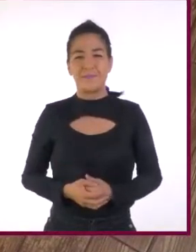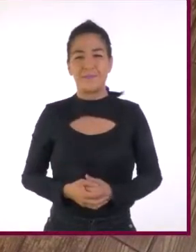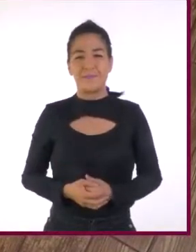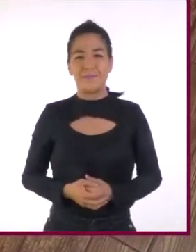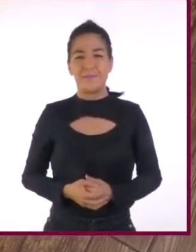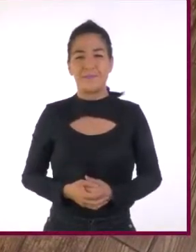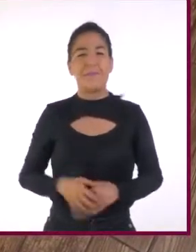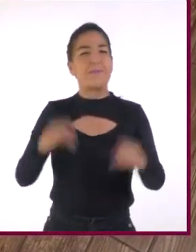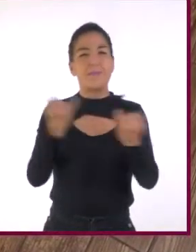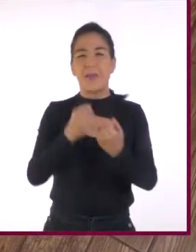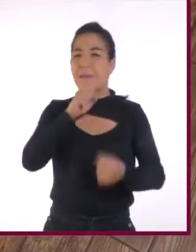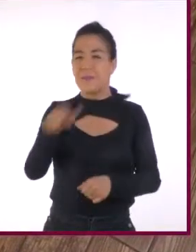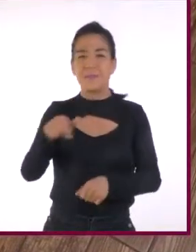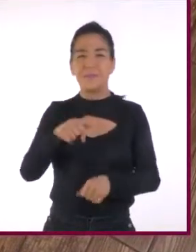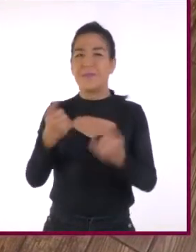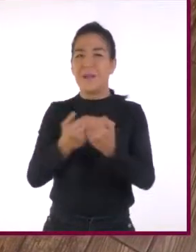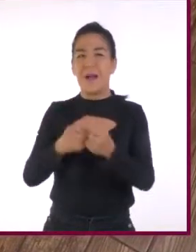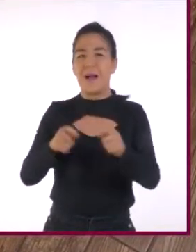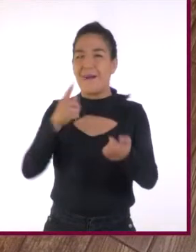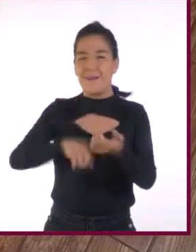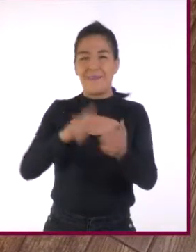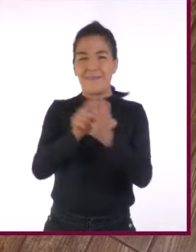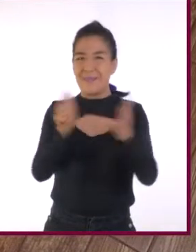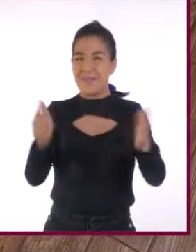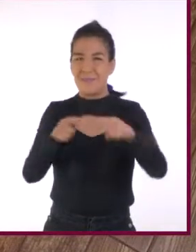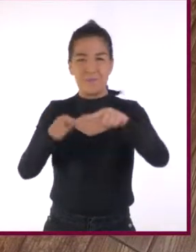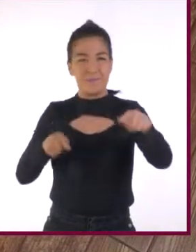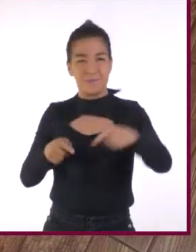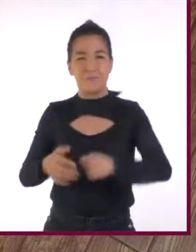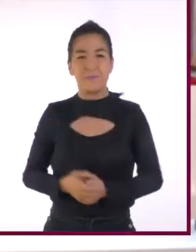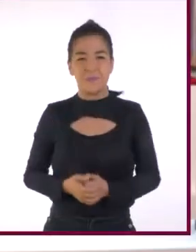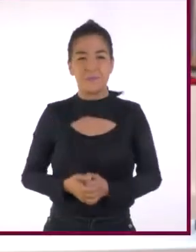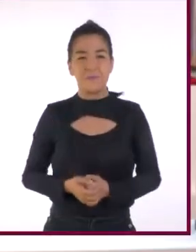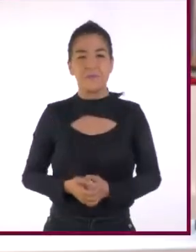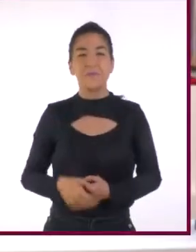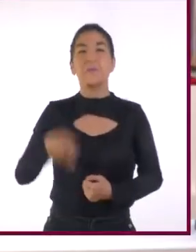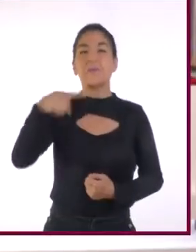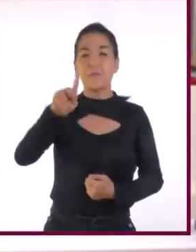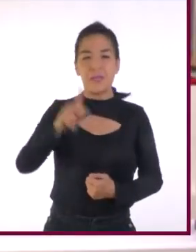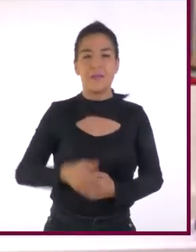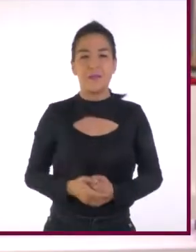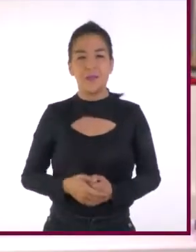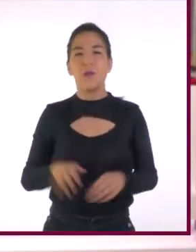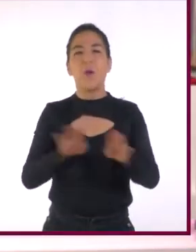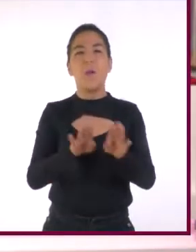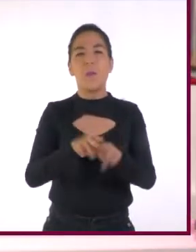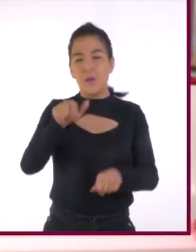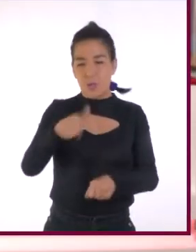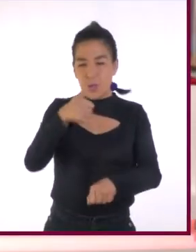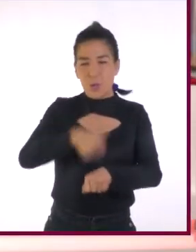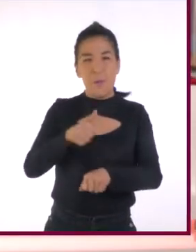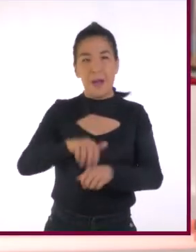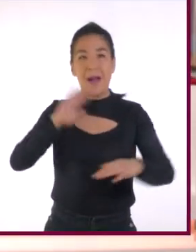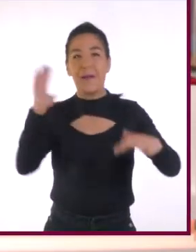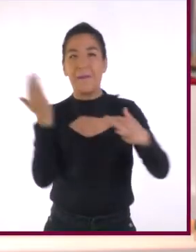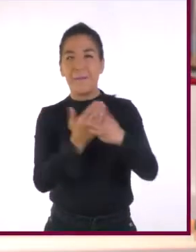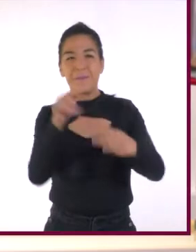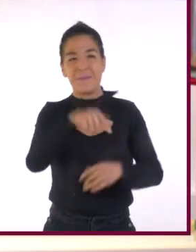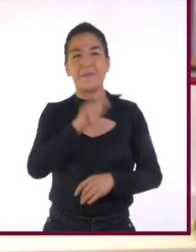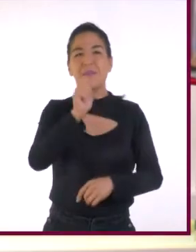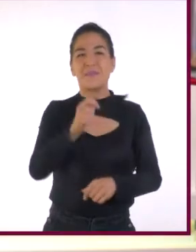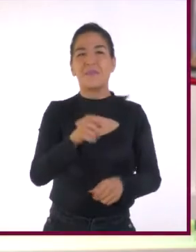muevo. la ponemos paralela al borde de nuestro libro. Sin embargo, aunque seguimos el mismo